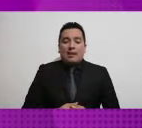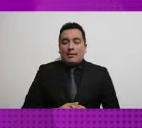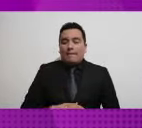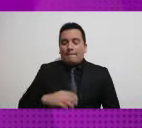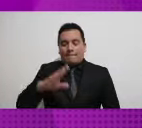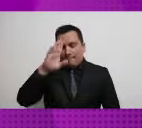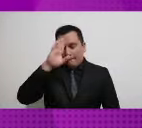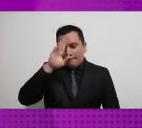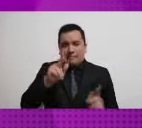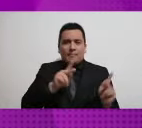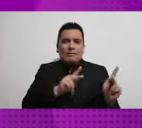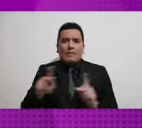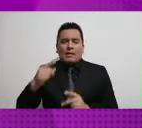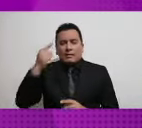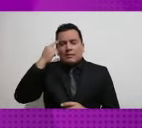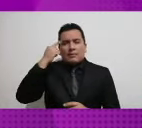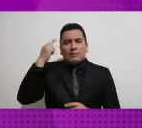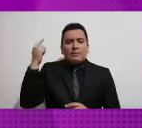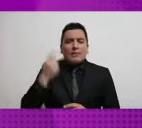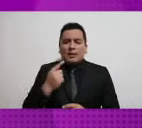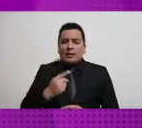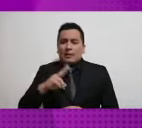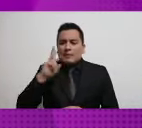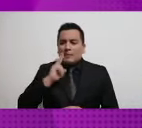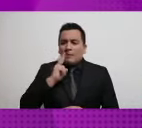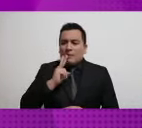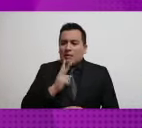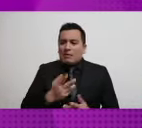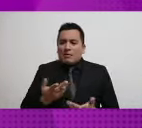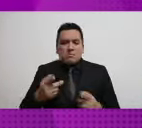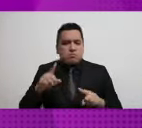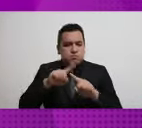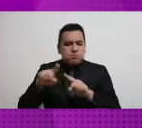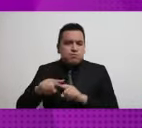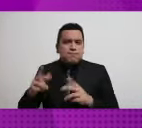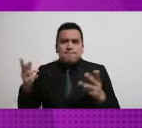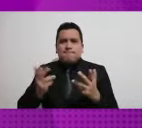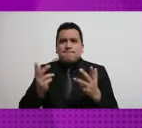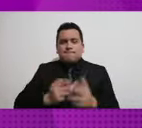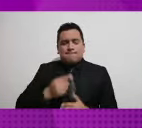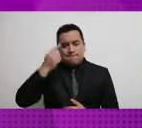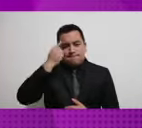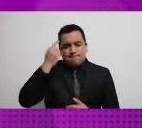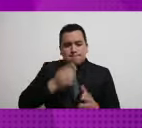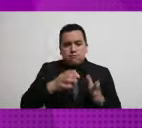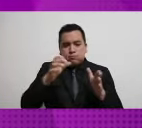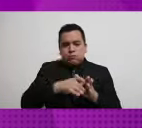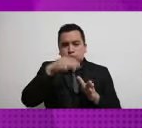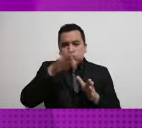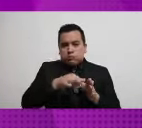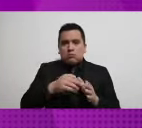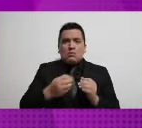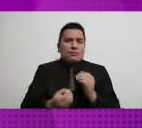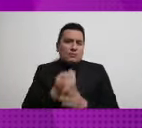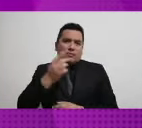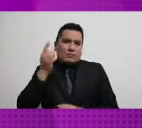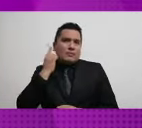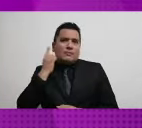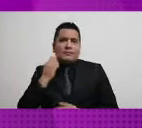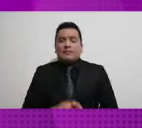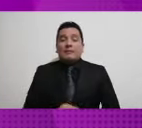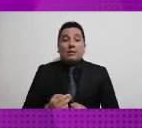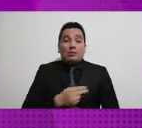para organizar las actividades que están pendientes del proceso electoral, que bueno, como todas y todos